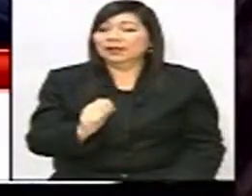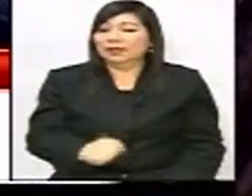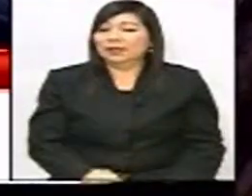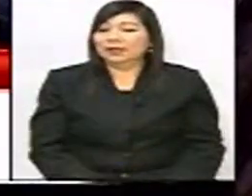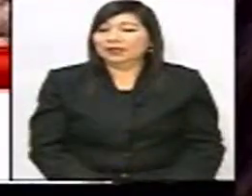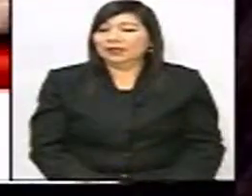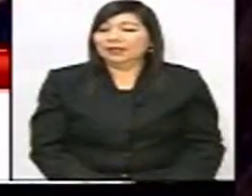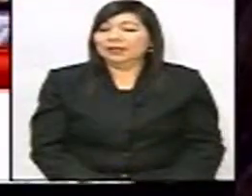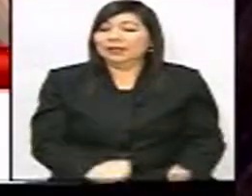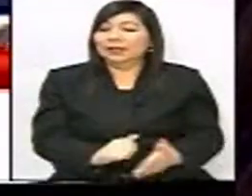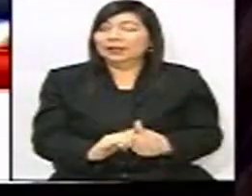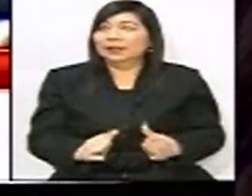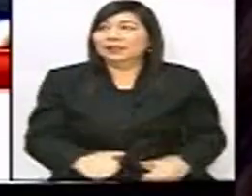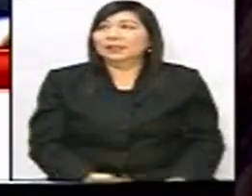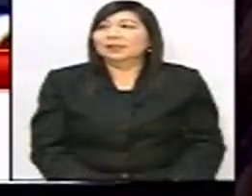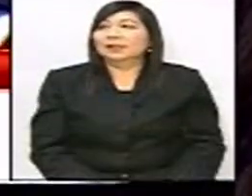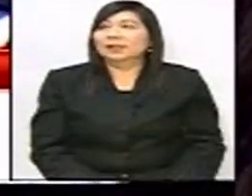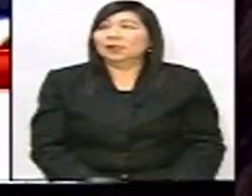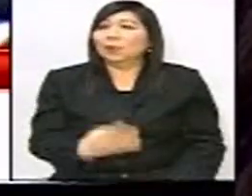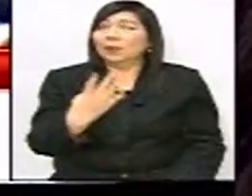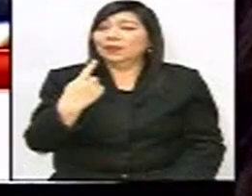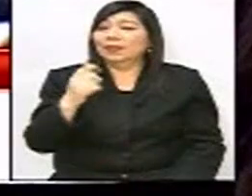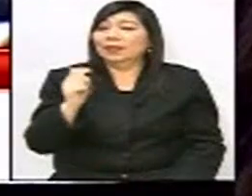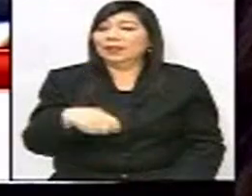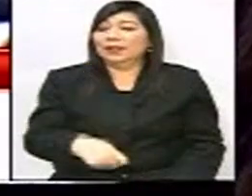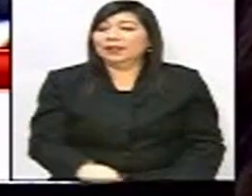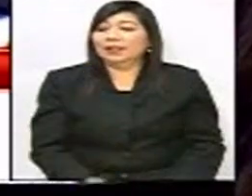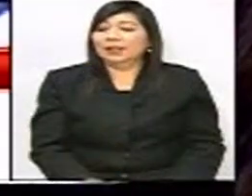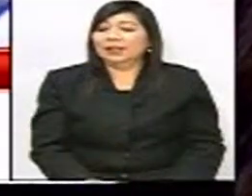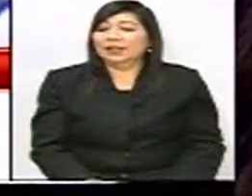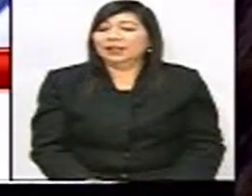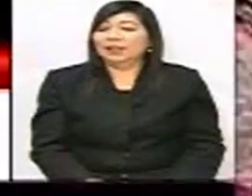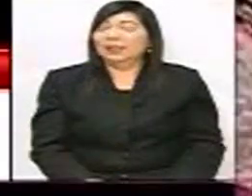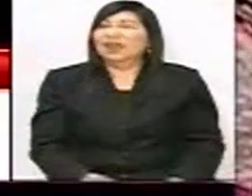4%? ¿Y qué hace la municipalidad con 4%?